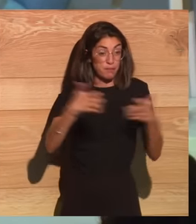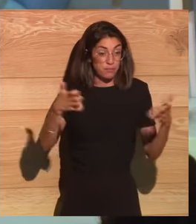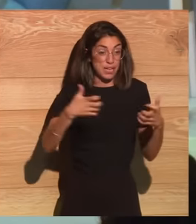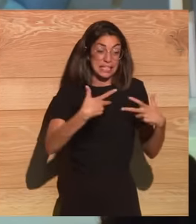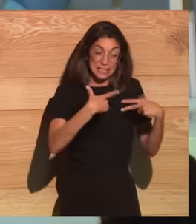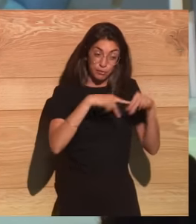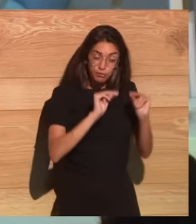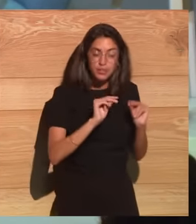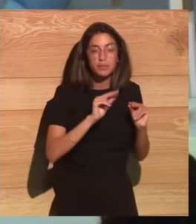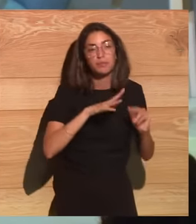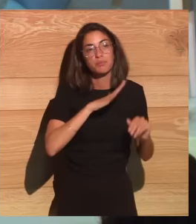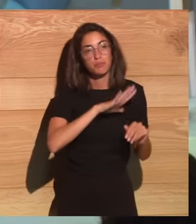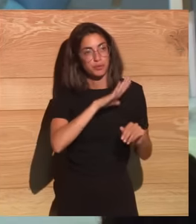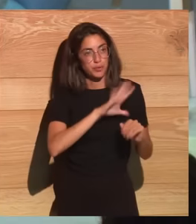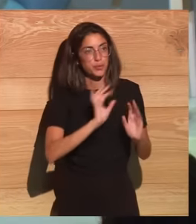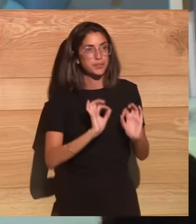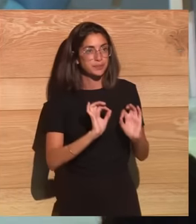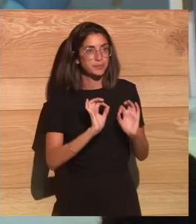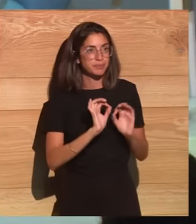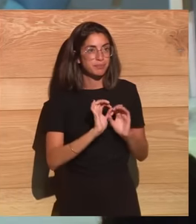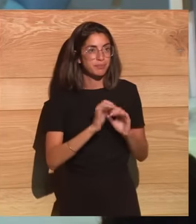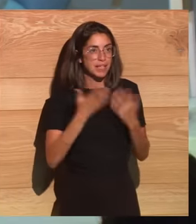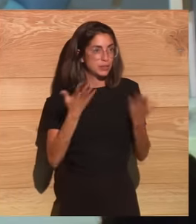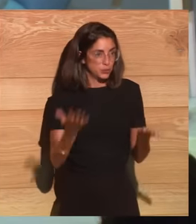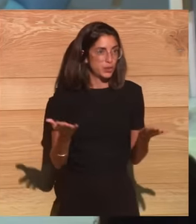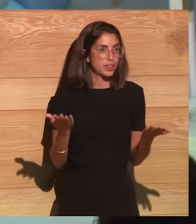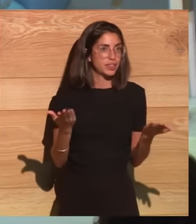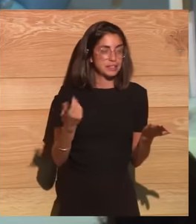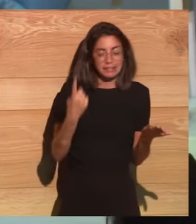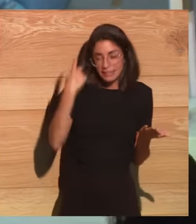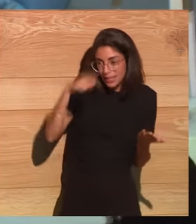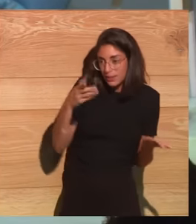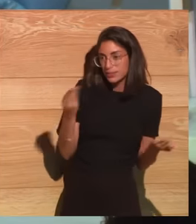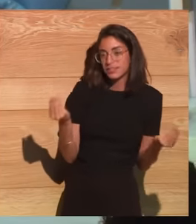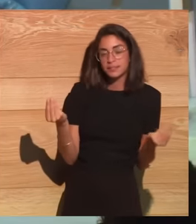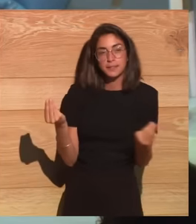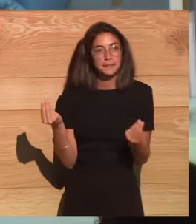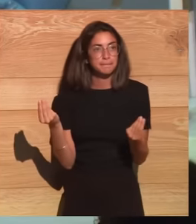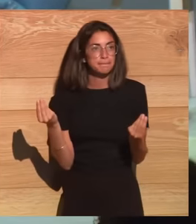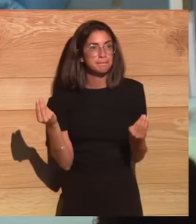Que entonces, ¿sabes?